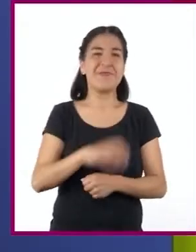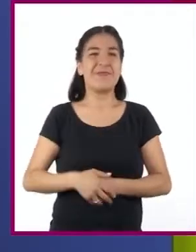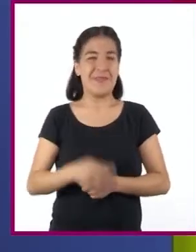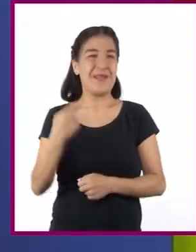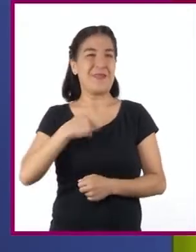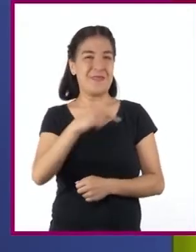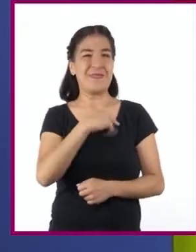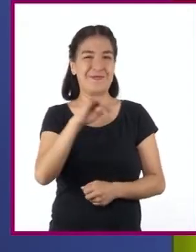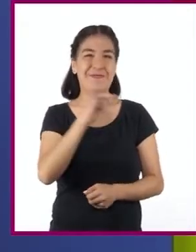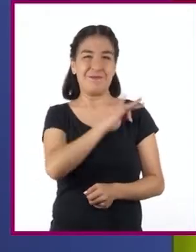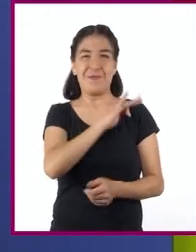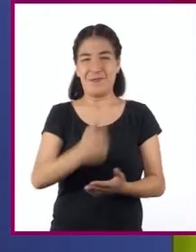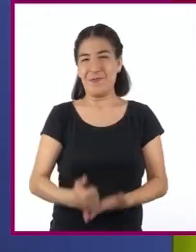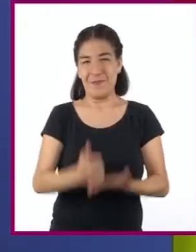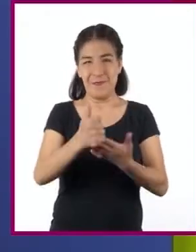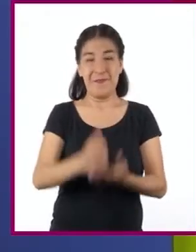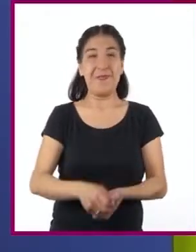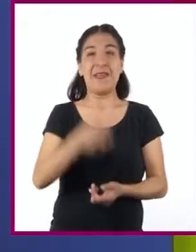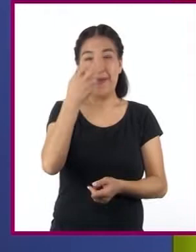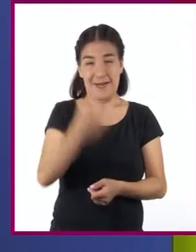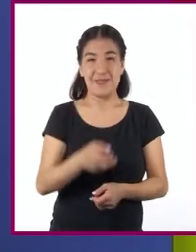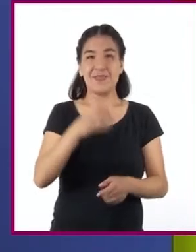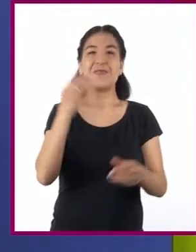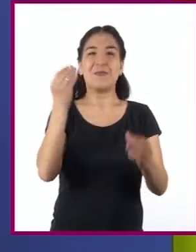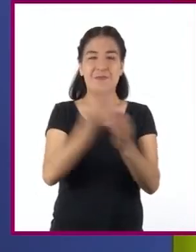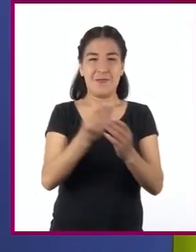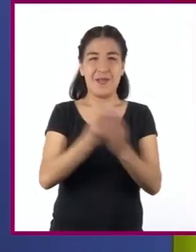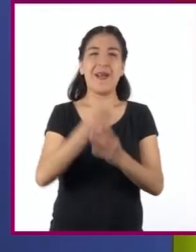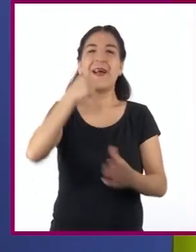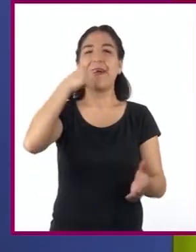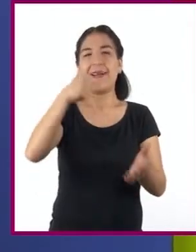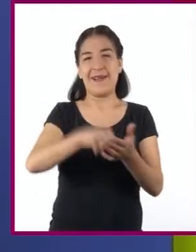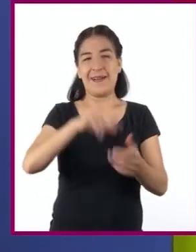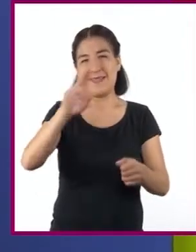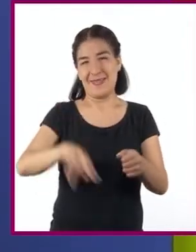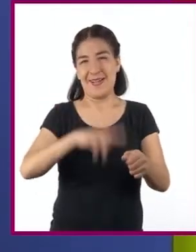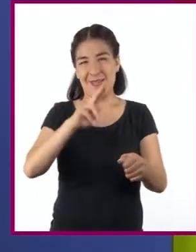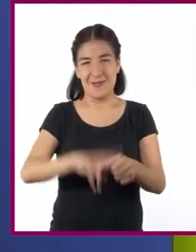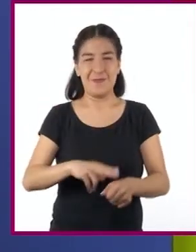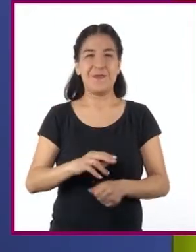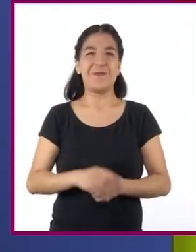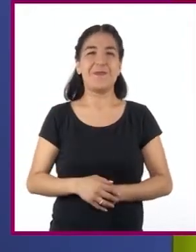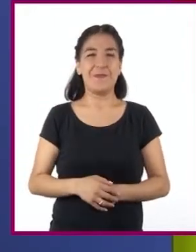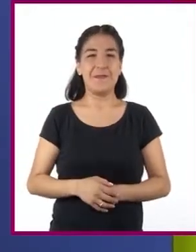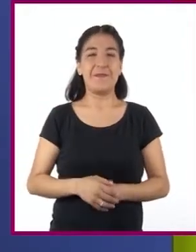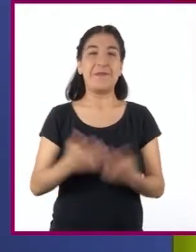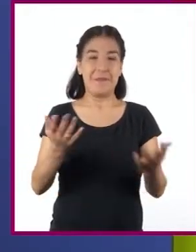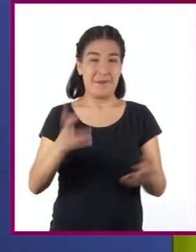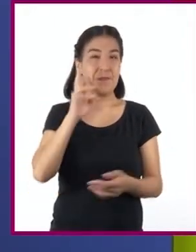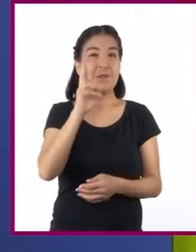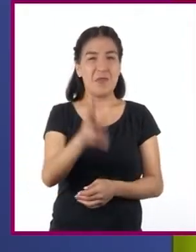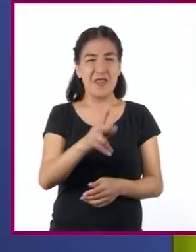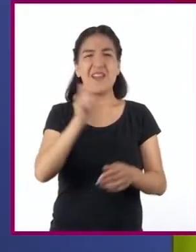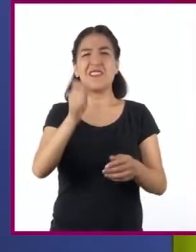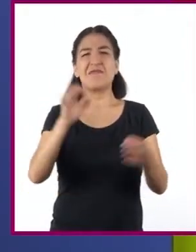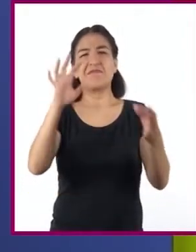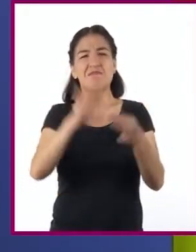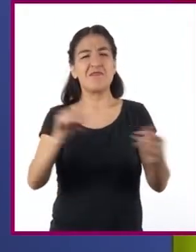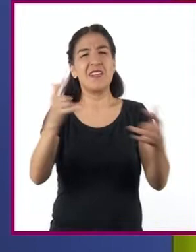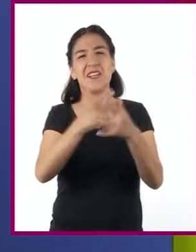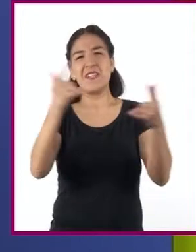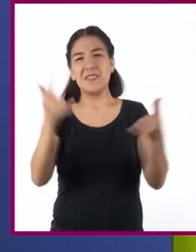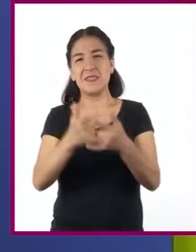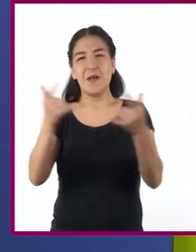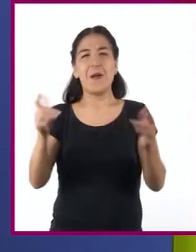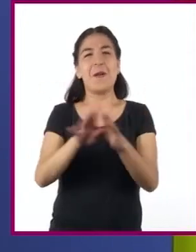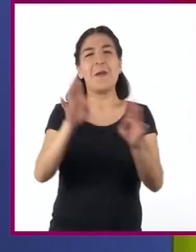por eso en esta sesión la hemos llamado Cartas de la Naturaleza. Así que escucharán historias elaboradas de